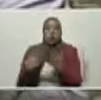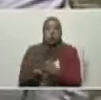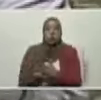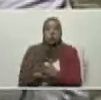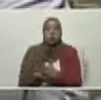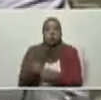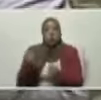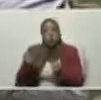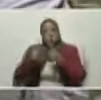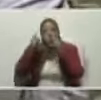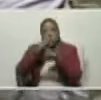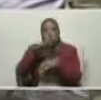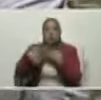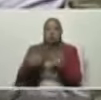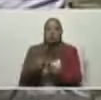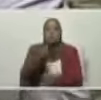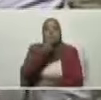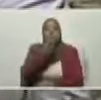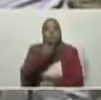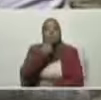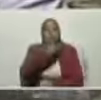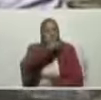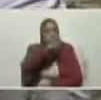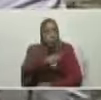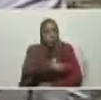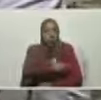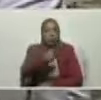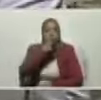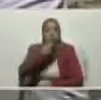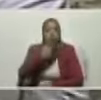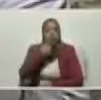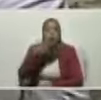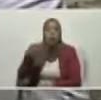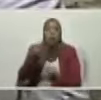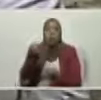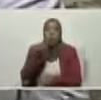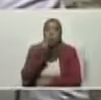el milagroso y hermoso poder popular, los CLAP.